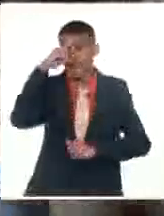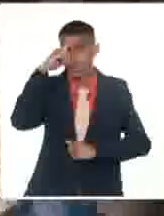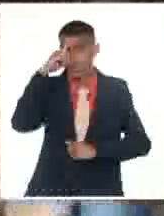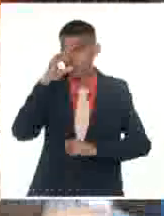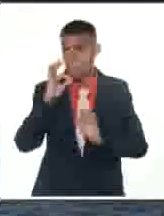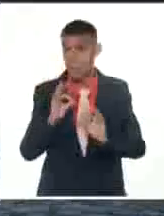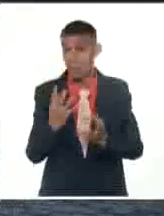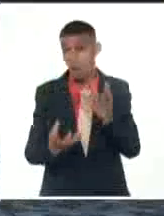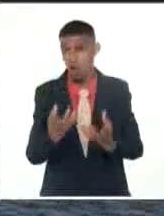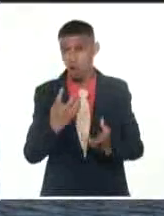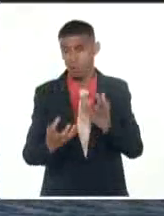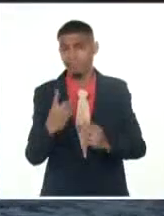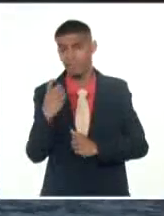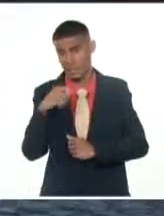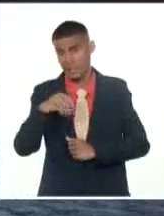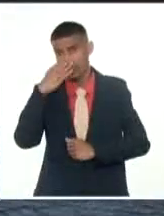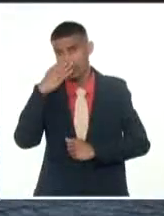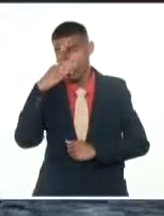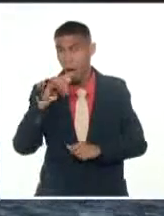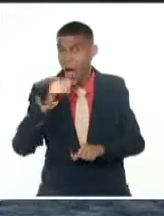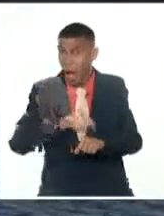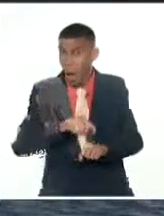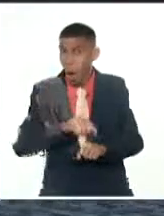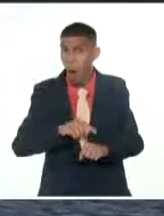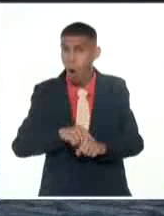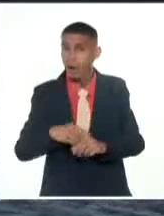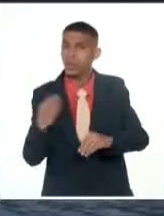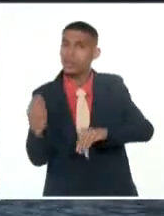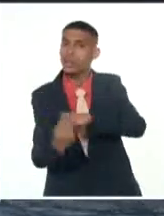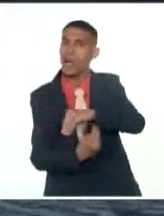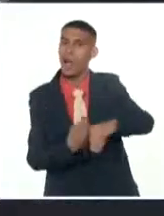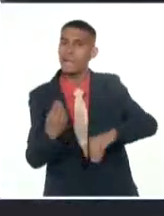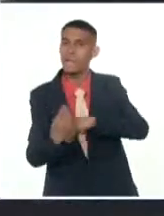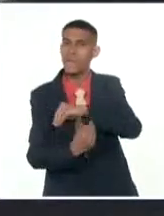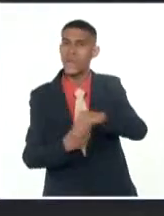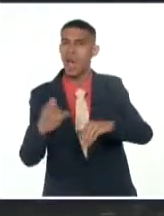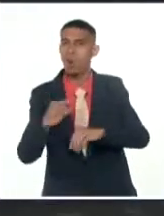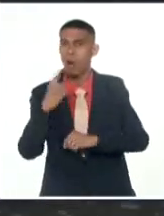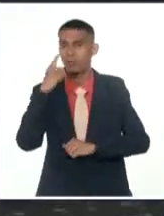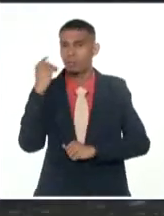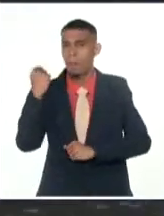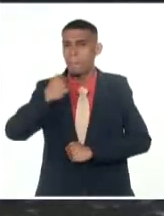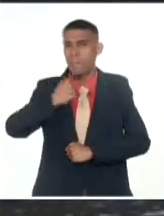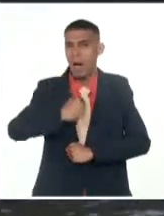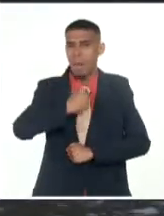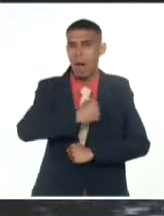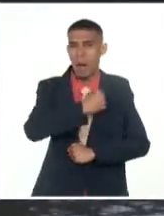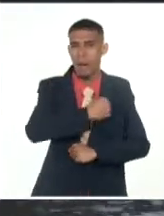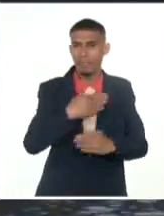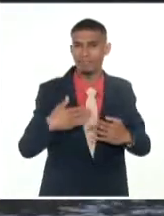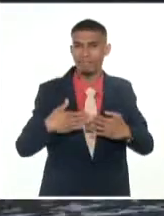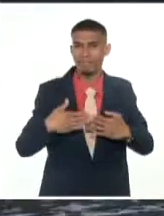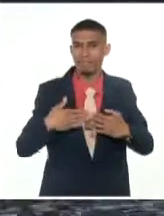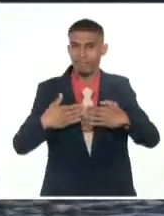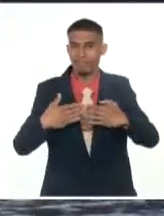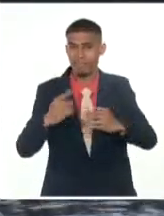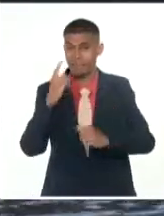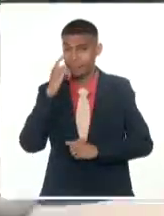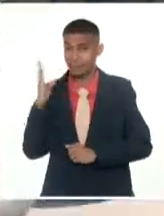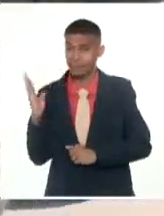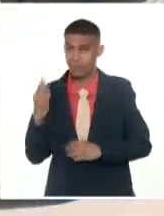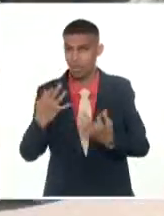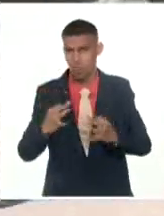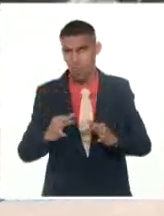sus cocinas, solo que ahora se traslada en pailas o pipas sobre la cubierta de una embarcación